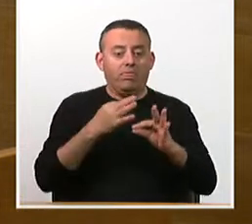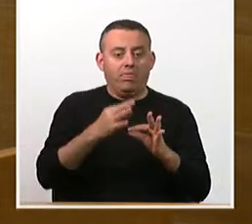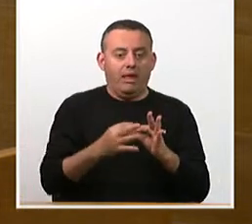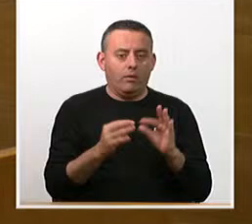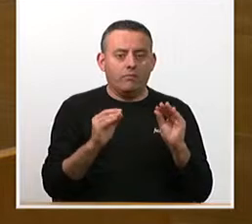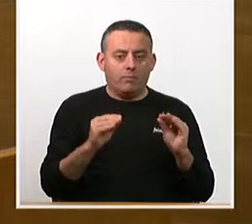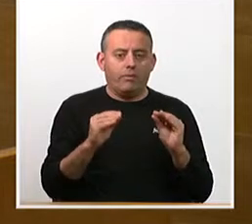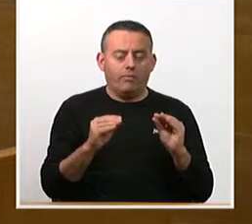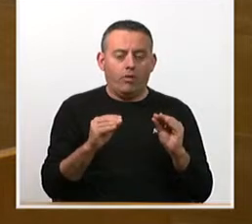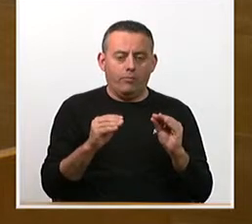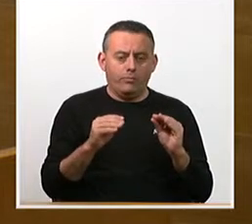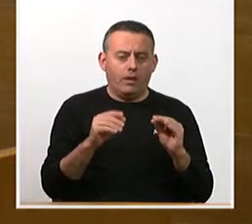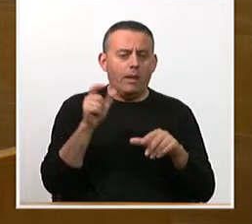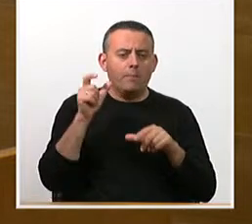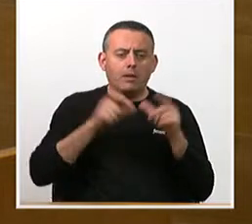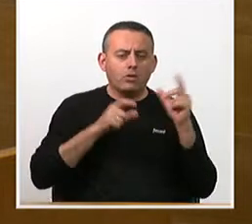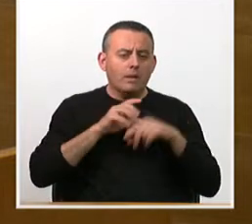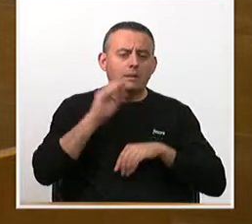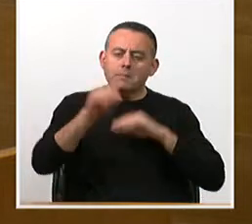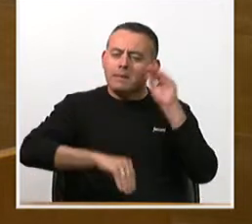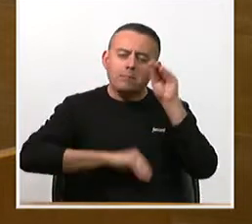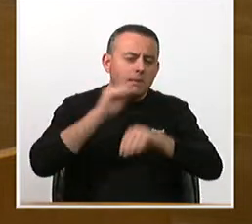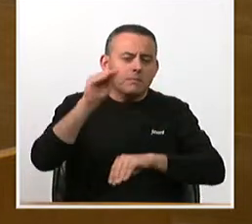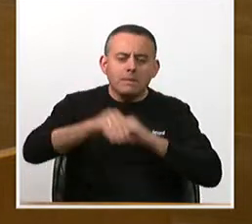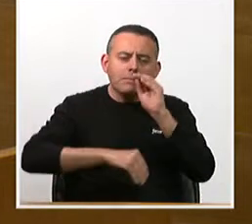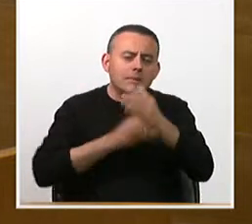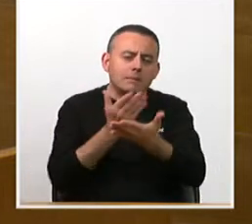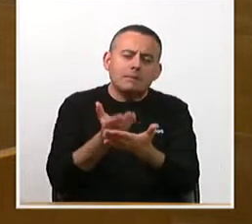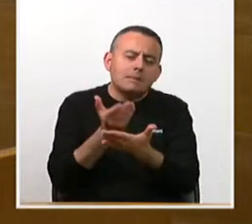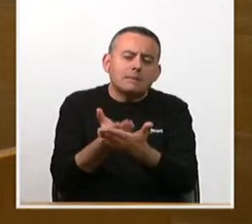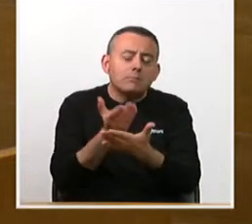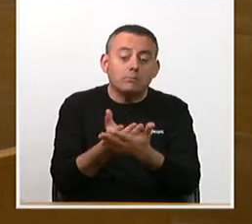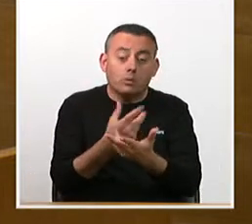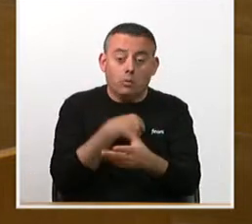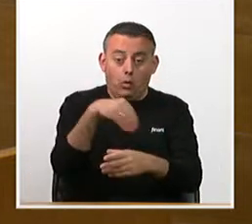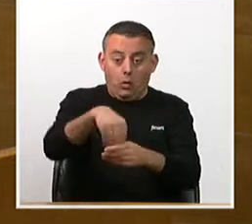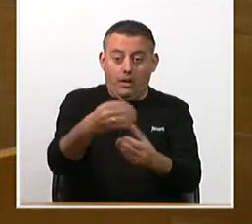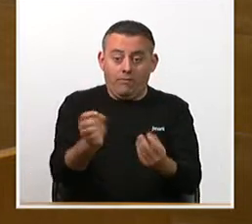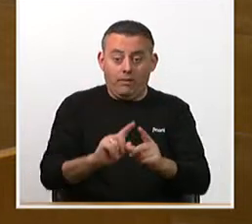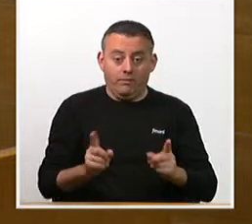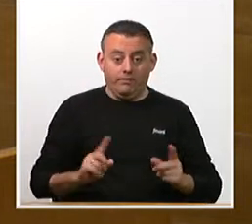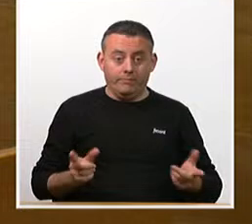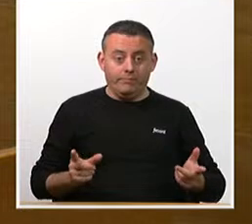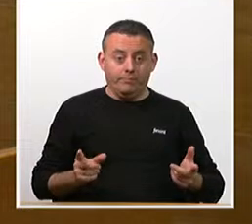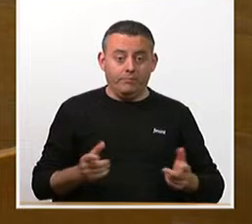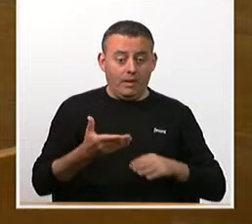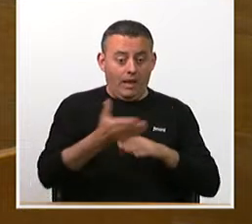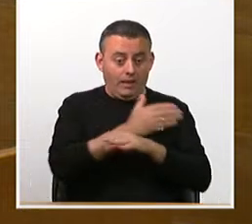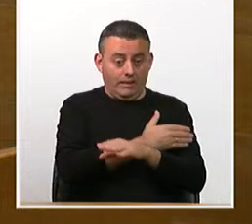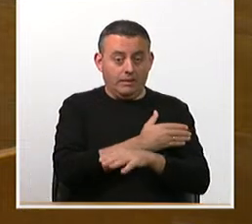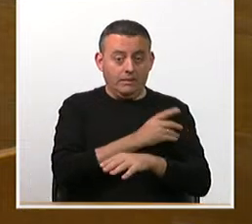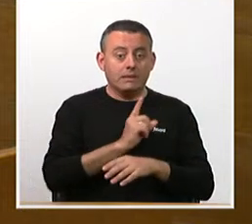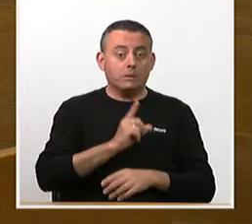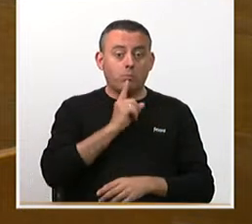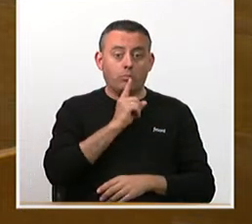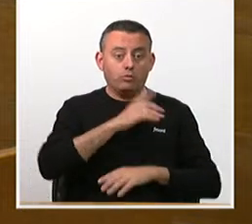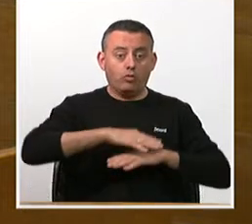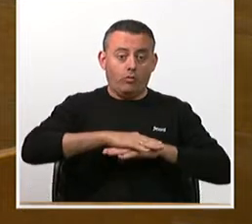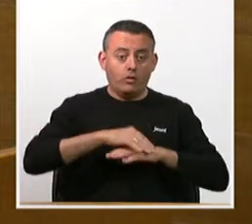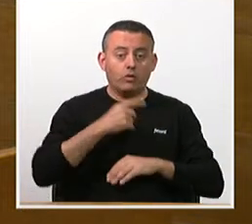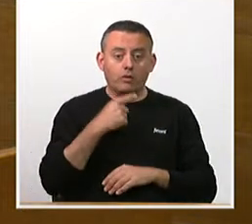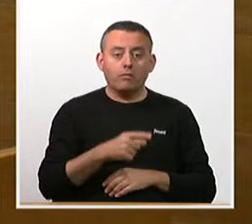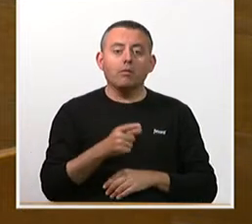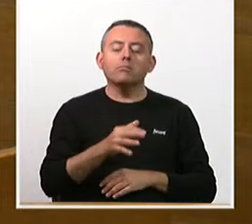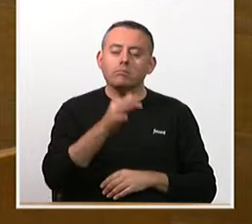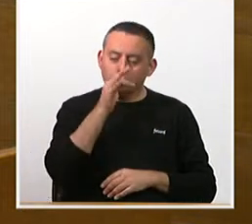queentre para absorbir y que la inversi adecuada que el Go deuch podrí